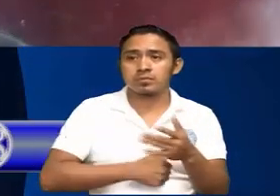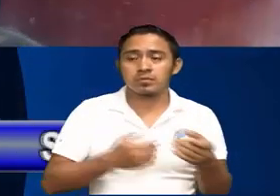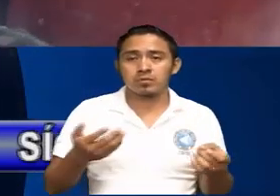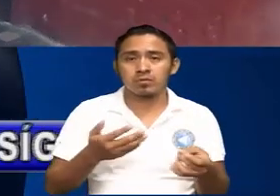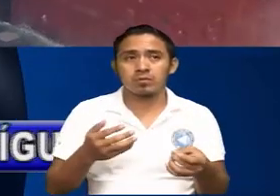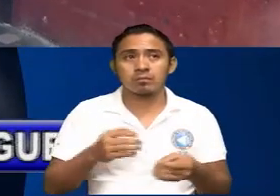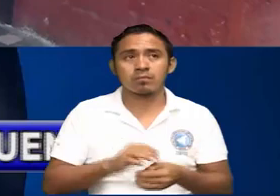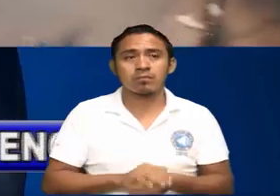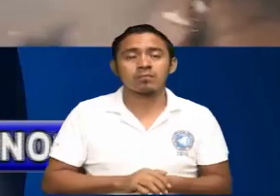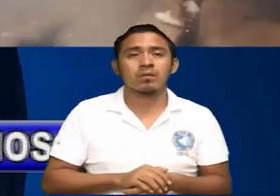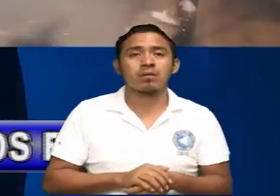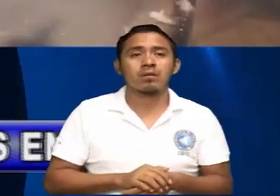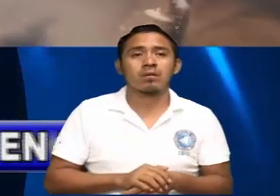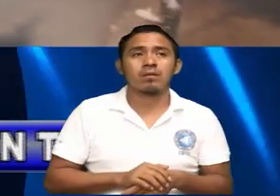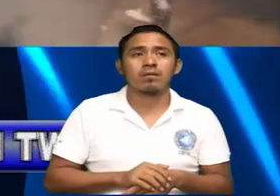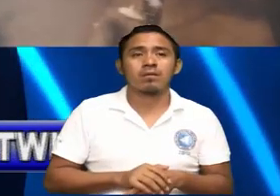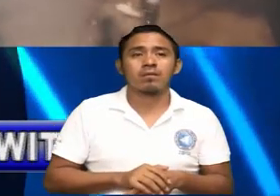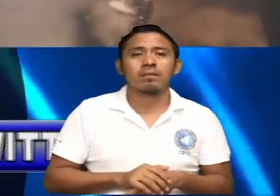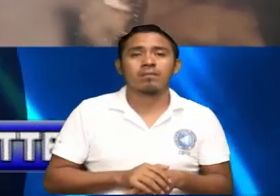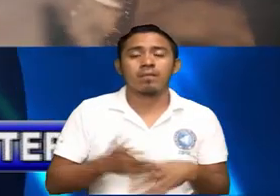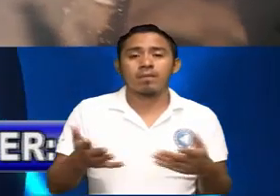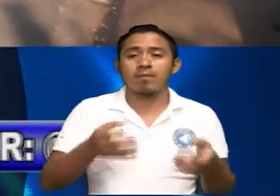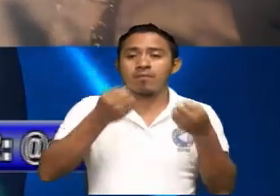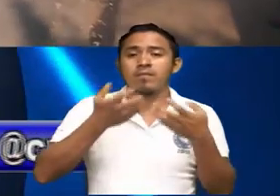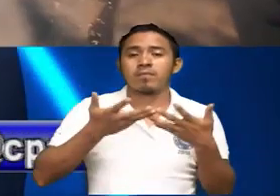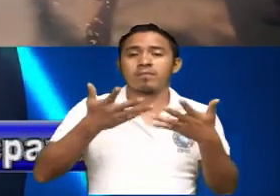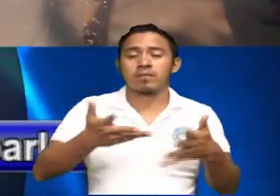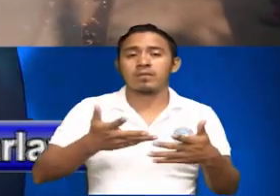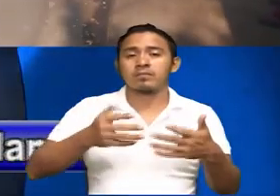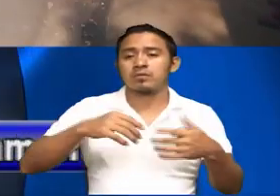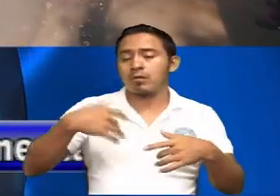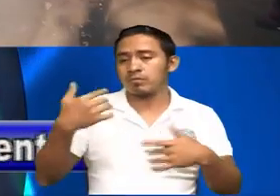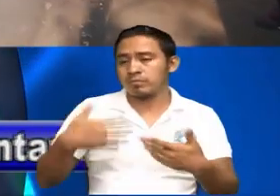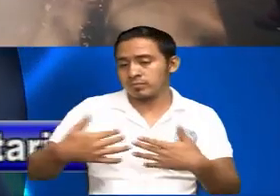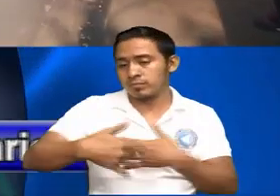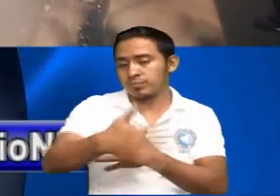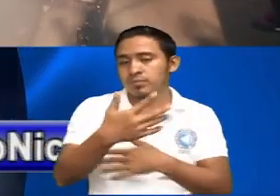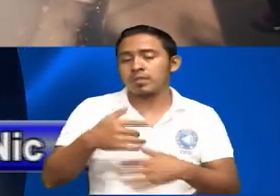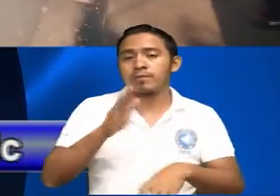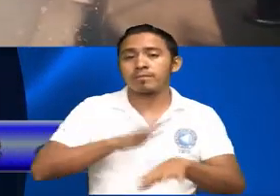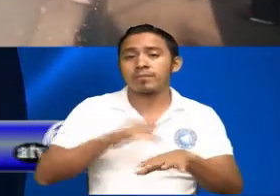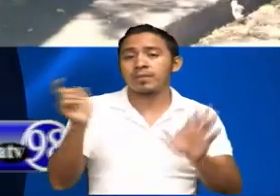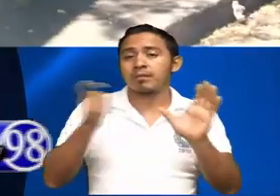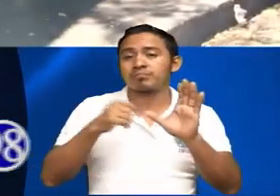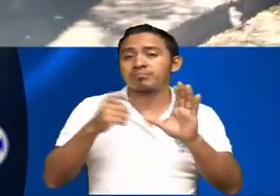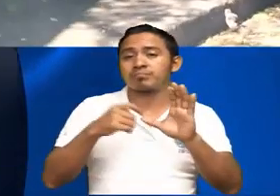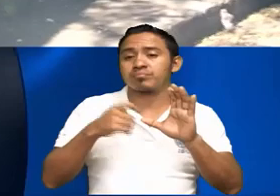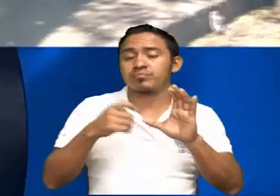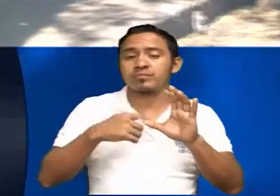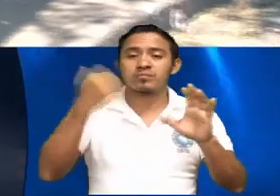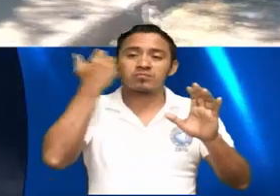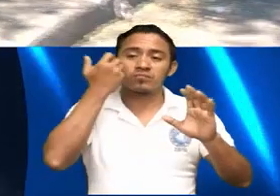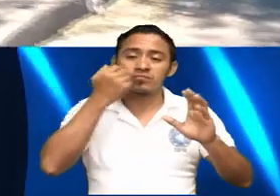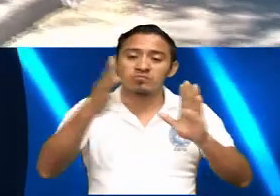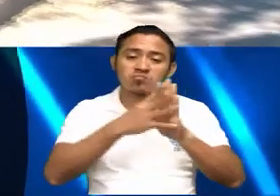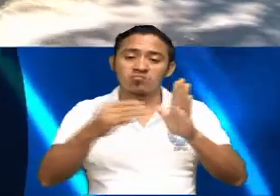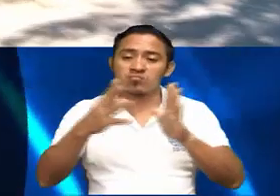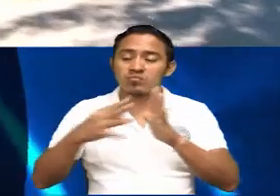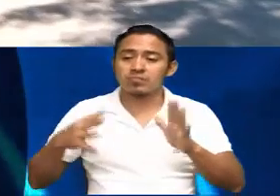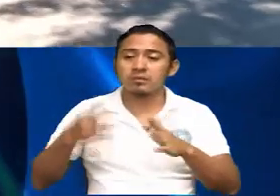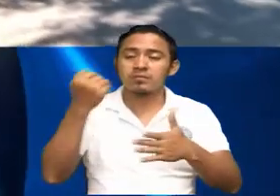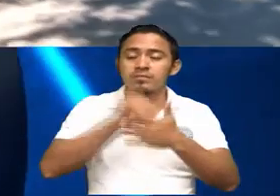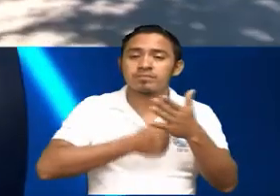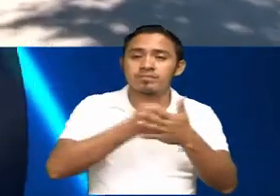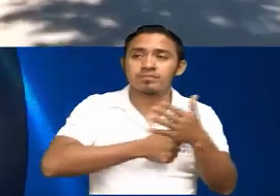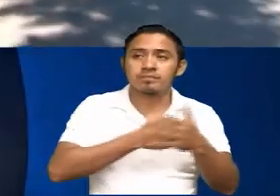Ministerio de Salud va a estar publicando en las próximas horas. Alerta epidemiológica para luchar